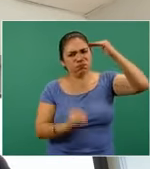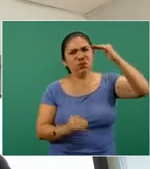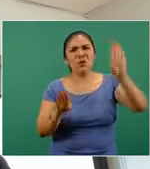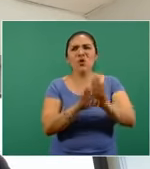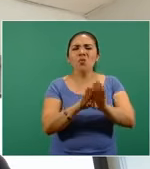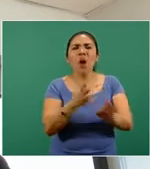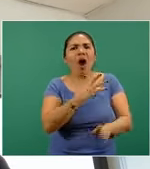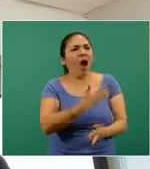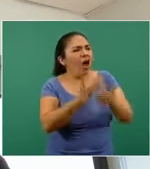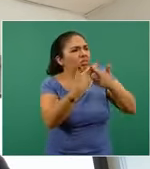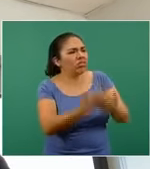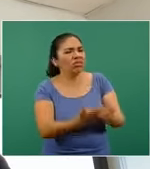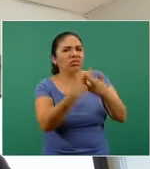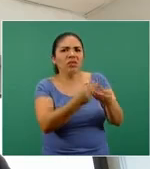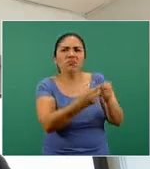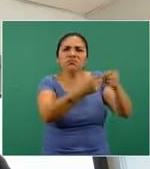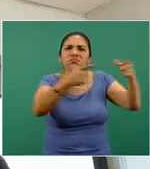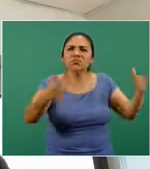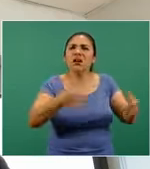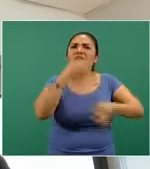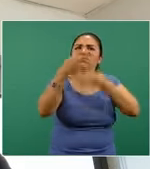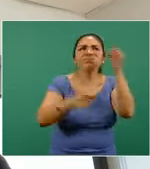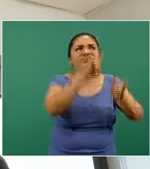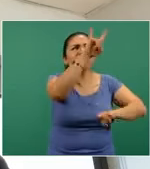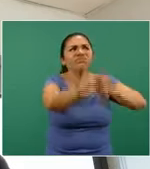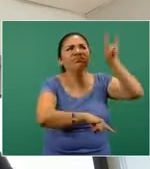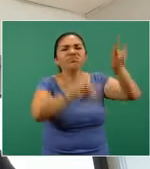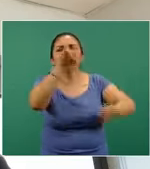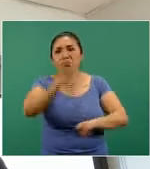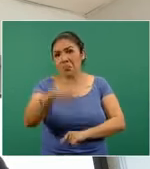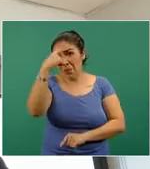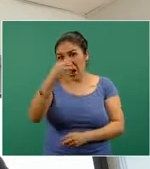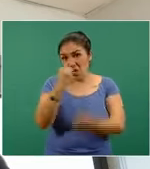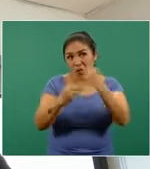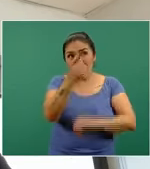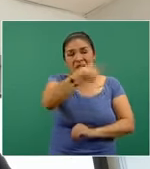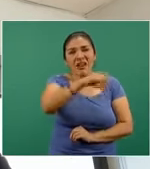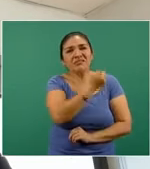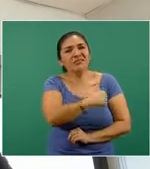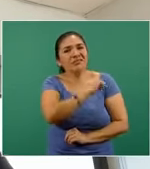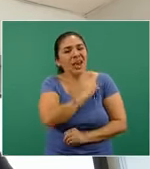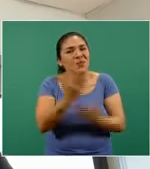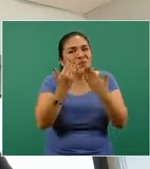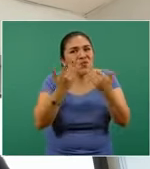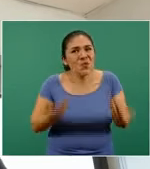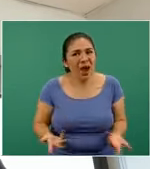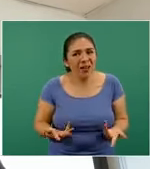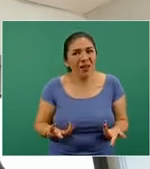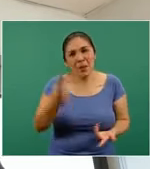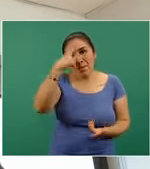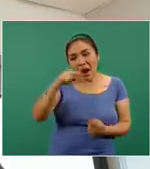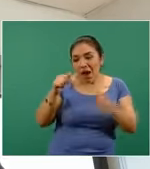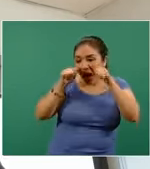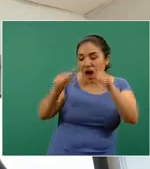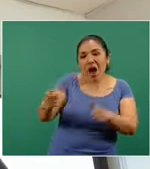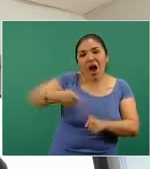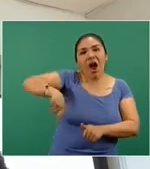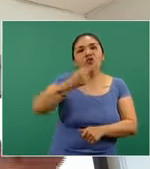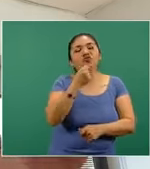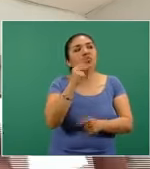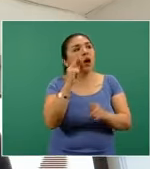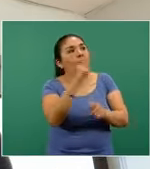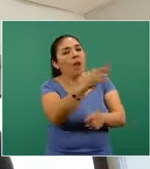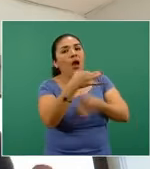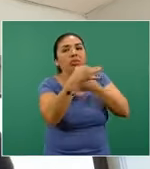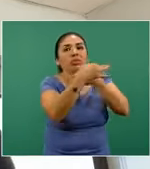fuerte presencia de publicidad y promociones de alimentos no saludables dirigidos a niñas, niños y adolescentes,